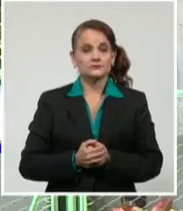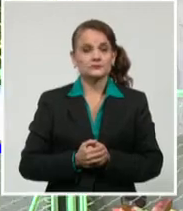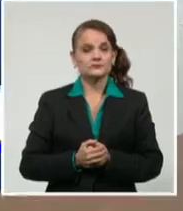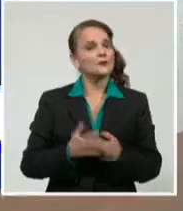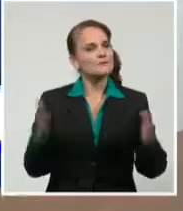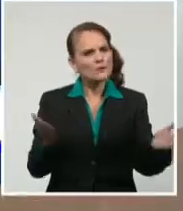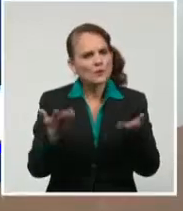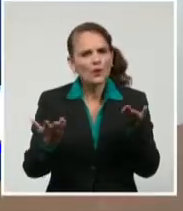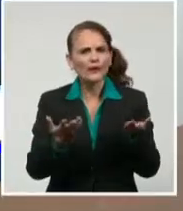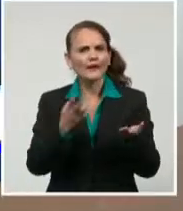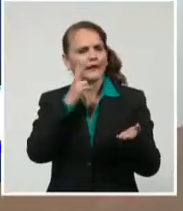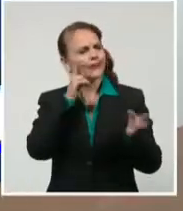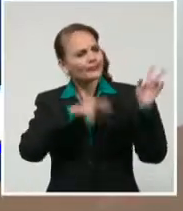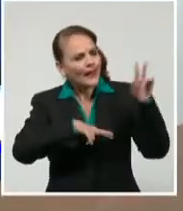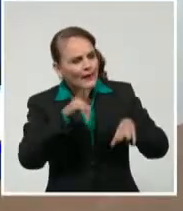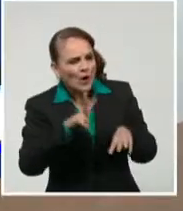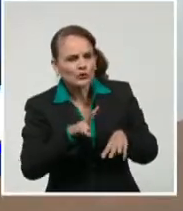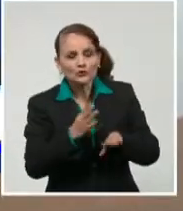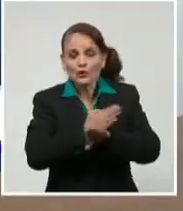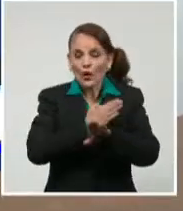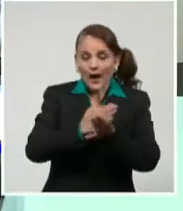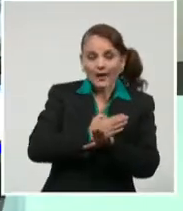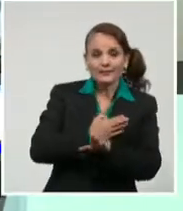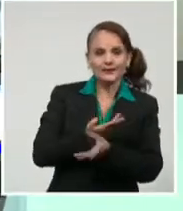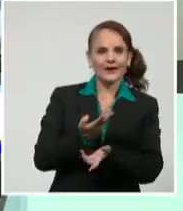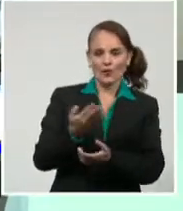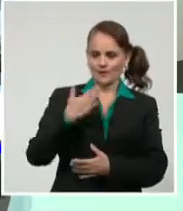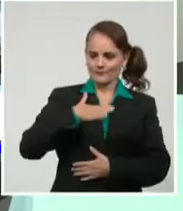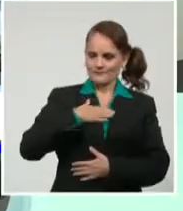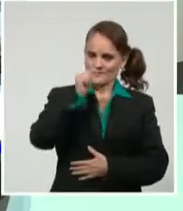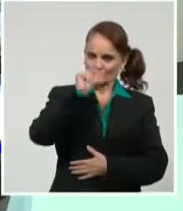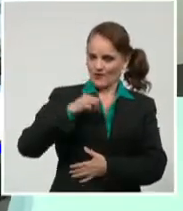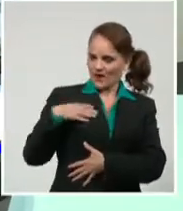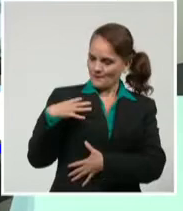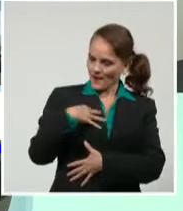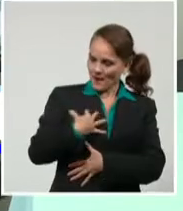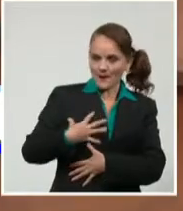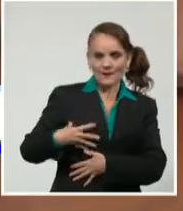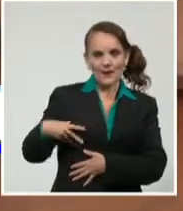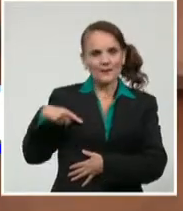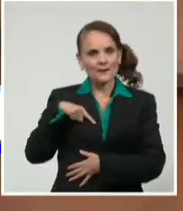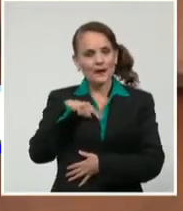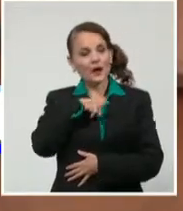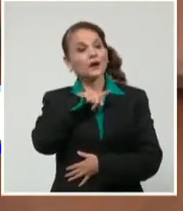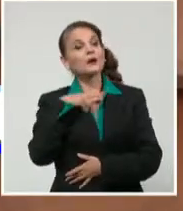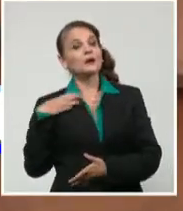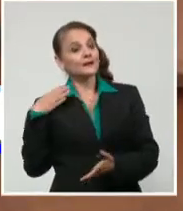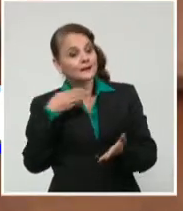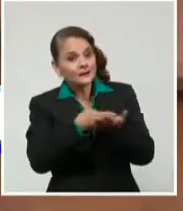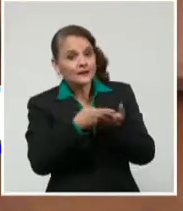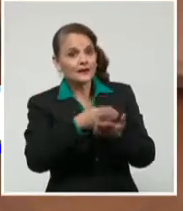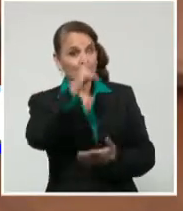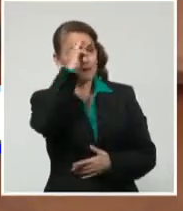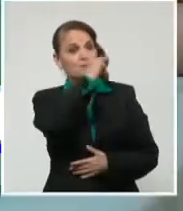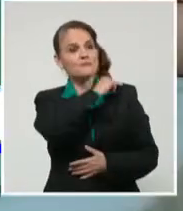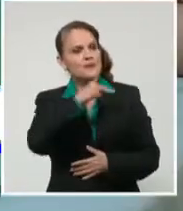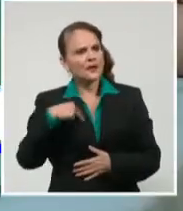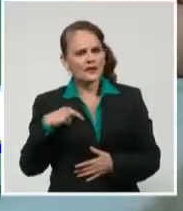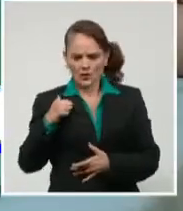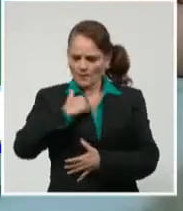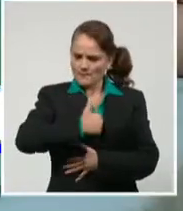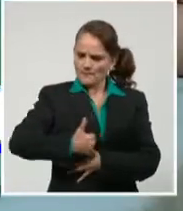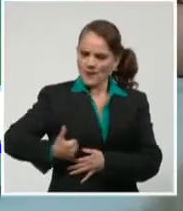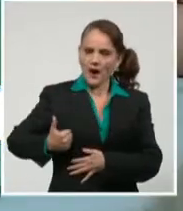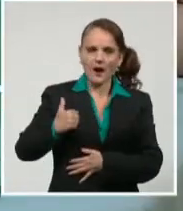diagnóstico precoz, el autoexamen de mamas, así como acudir a consulta para la realización de ultrasonidos y mamografías, ha